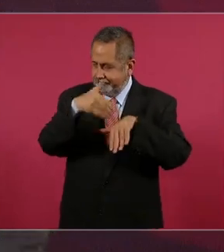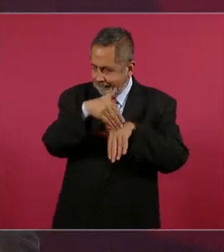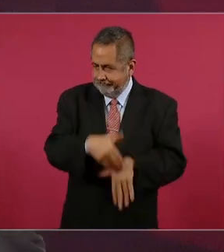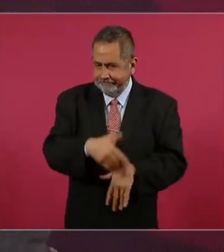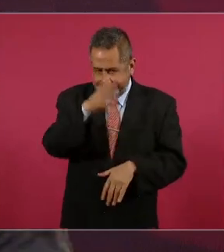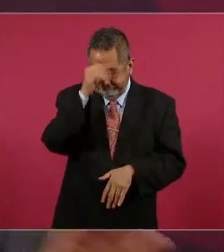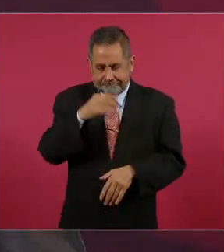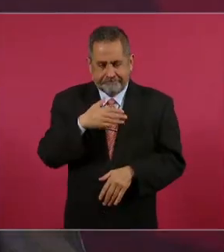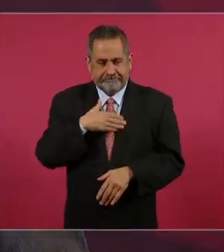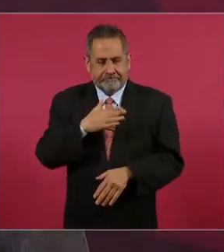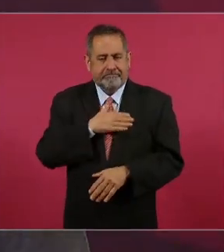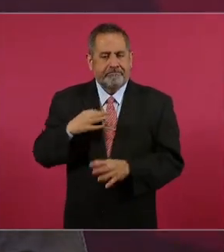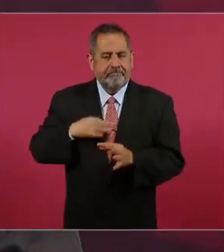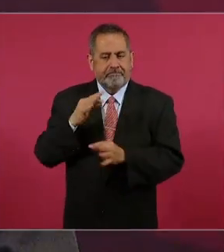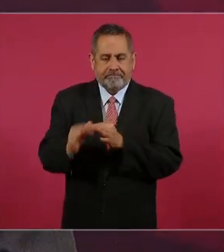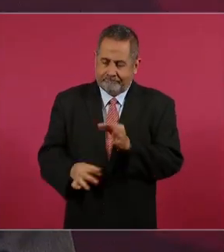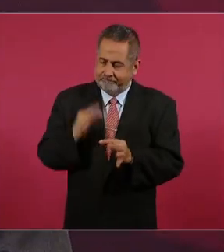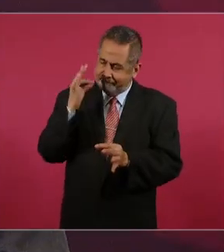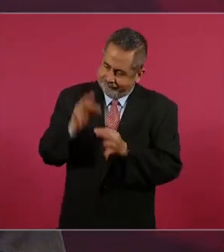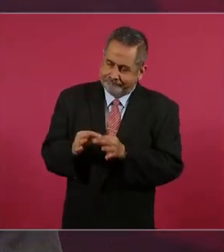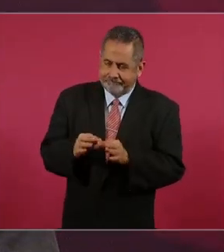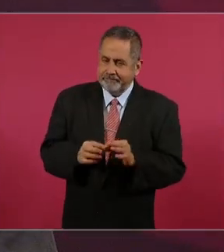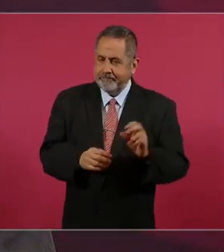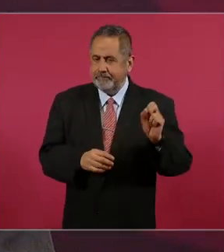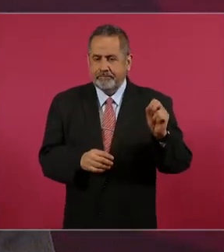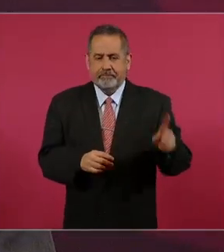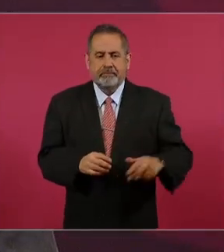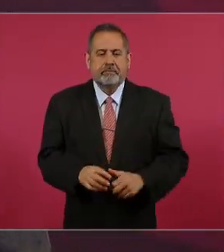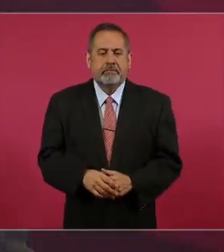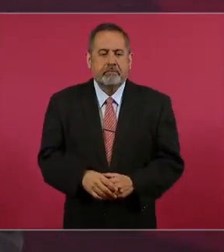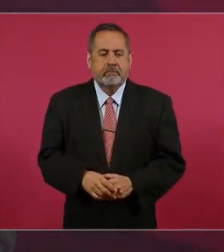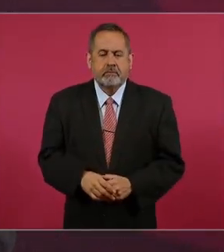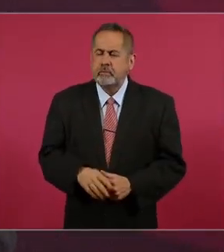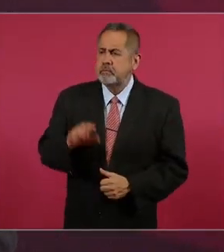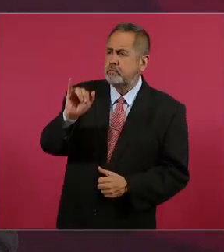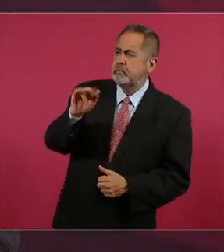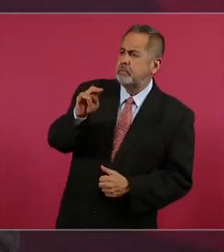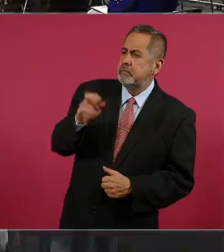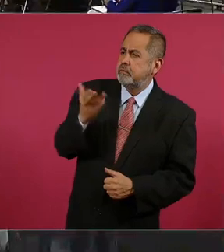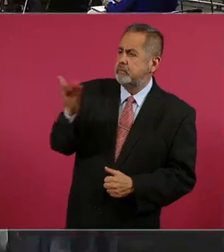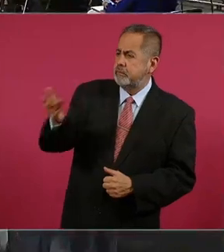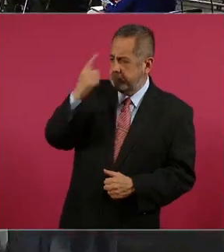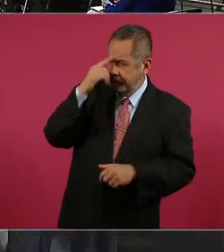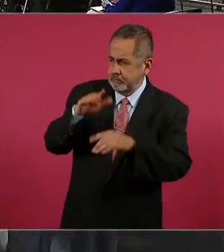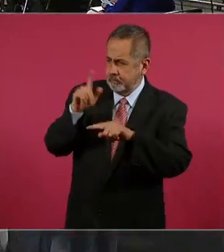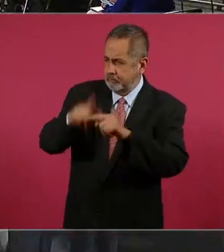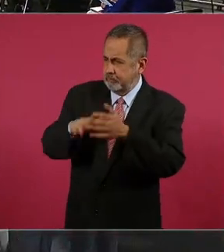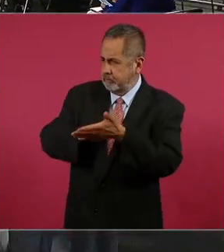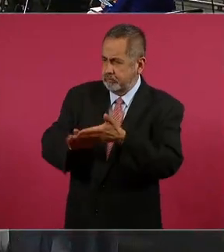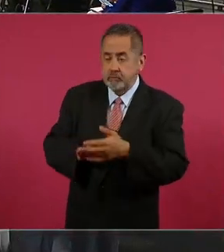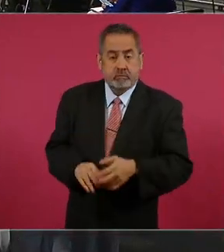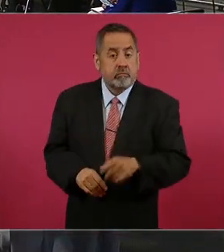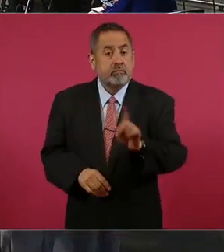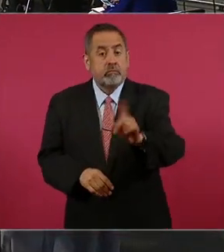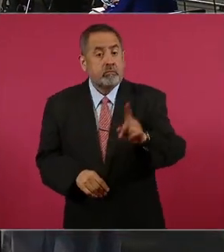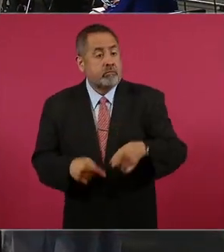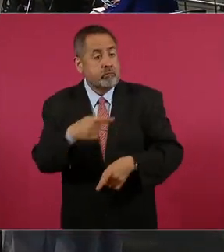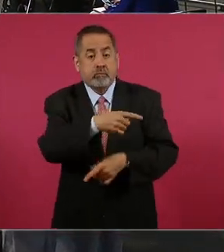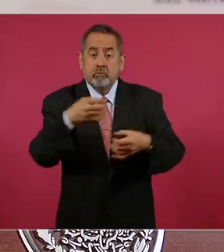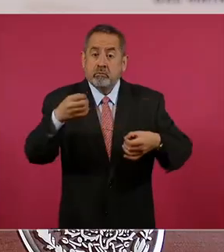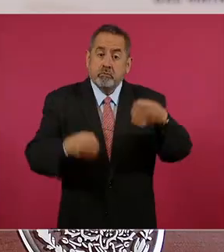voy a cumplir todo. ¿El INE le pidió borrar los tweets? No, jueces